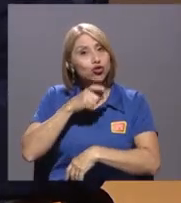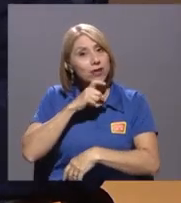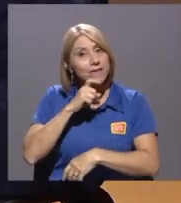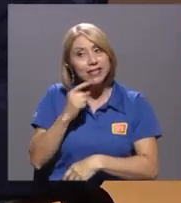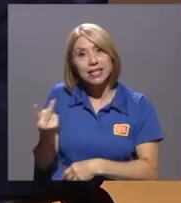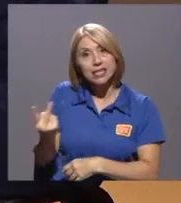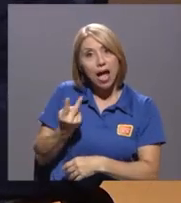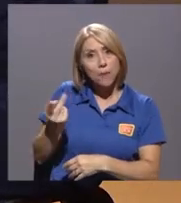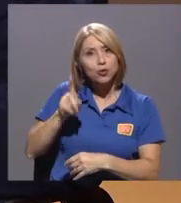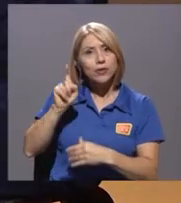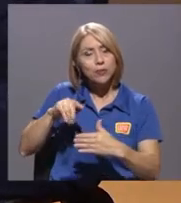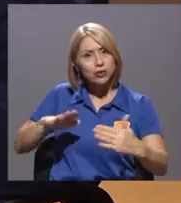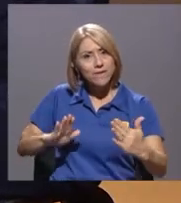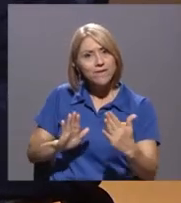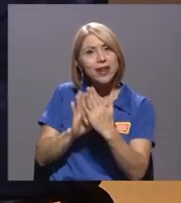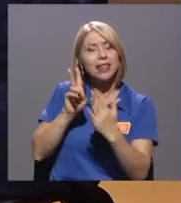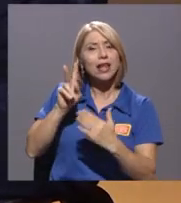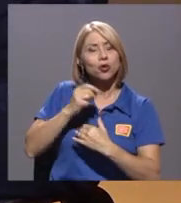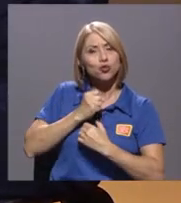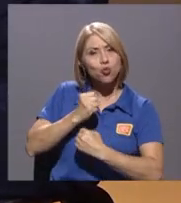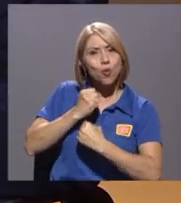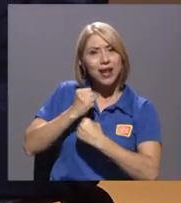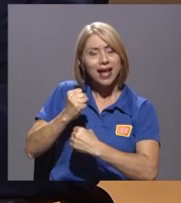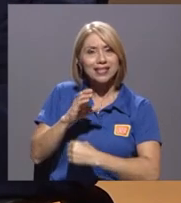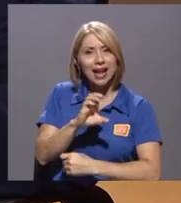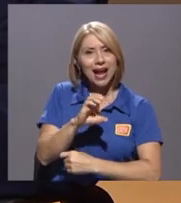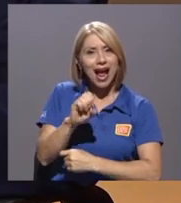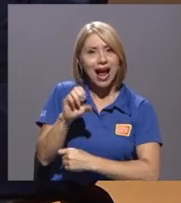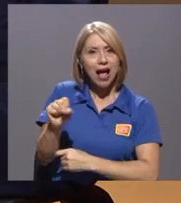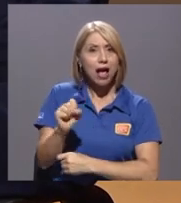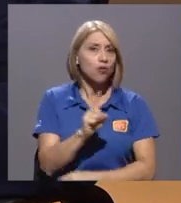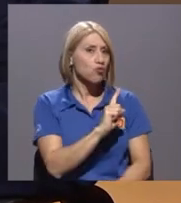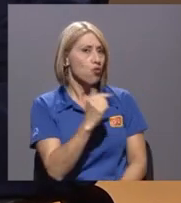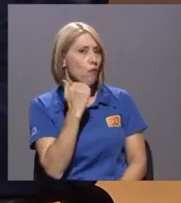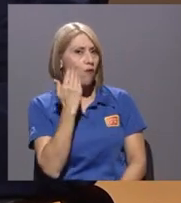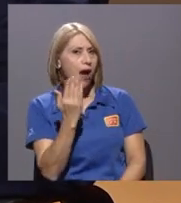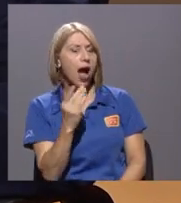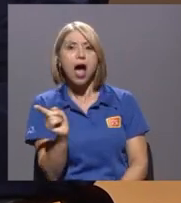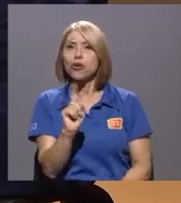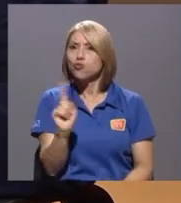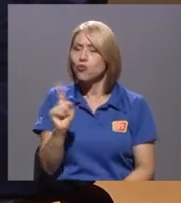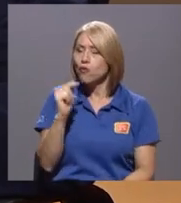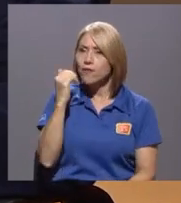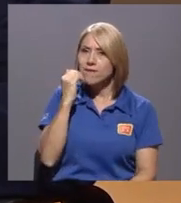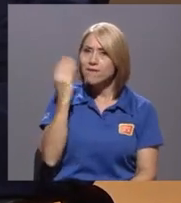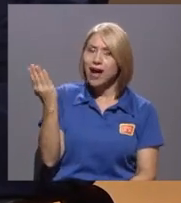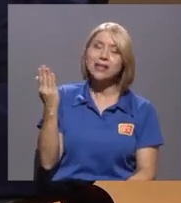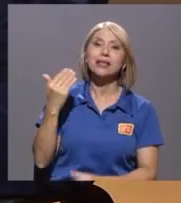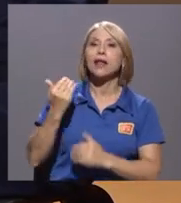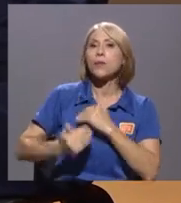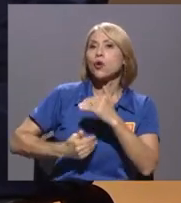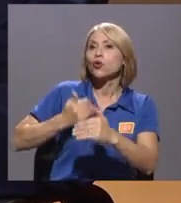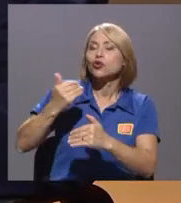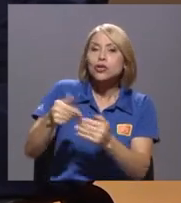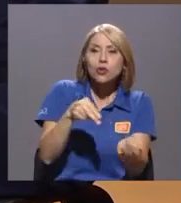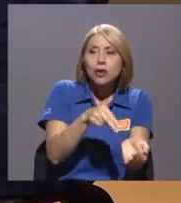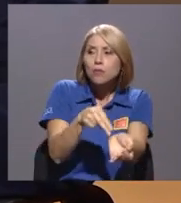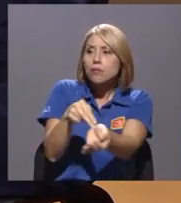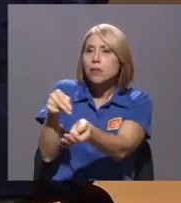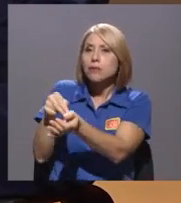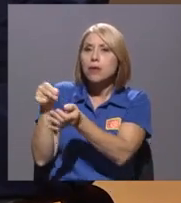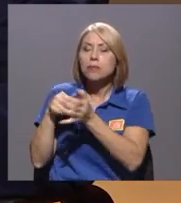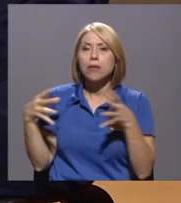en la caja costarricense de su sede social porque no fue fácil verdad es el proceso de integración hospitalaria